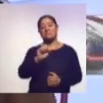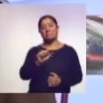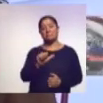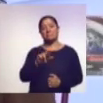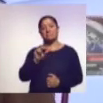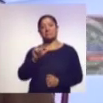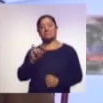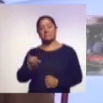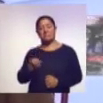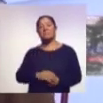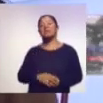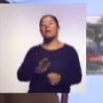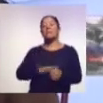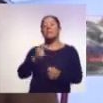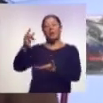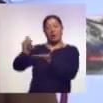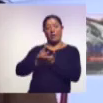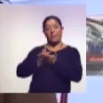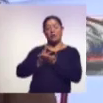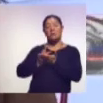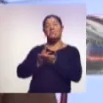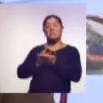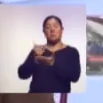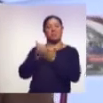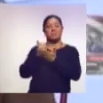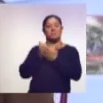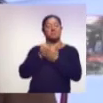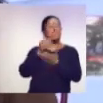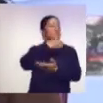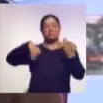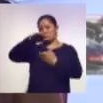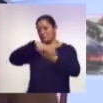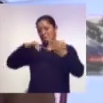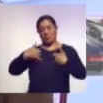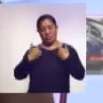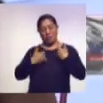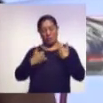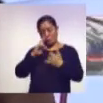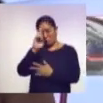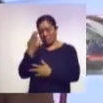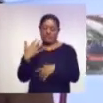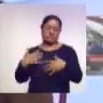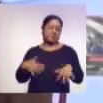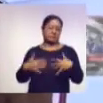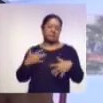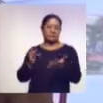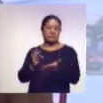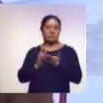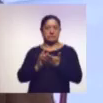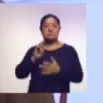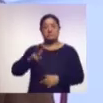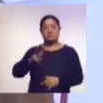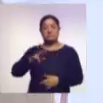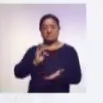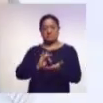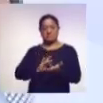el apoyo que nos da nos está ayudando bastante a todos nosotros como jóvenes universitarios y pues muchas gracias, estoy muy agradecida